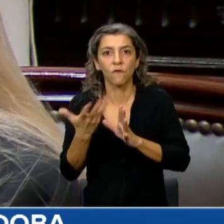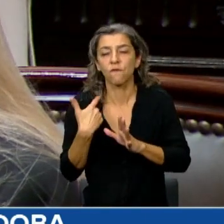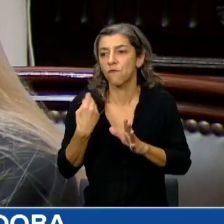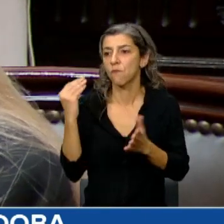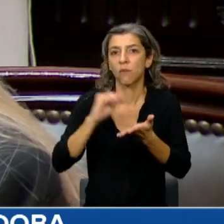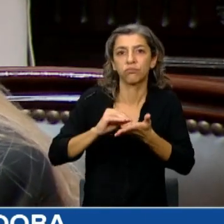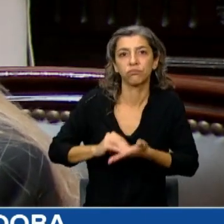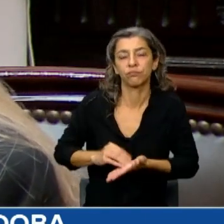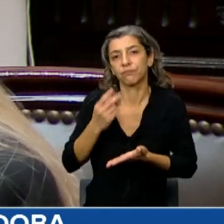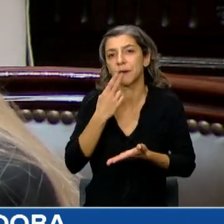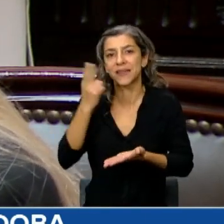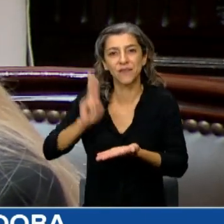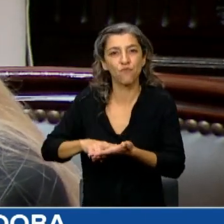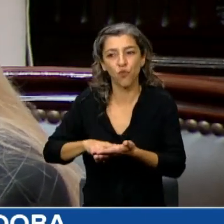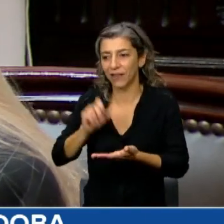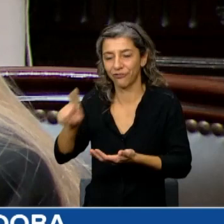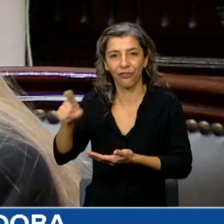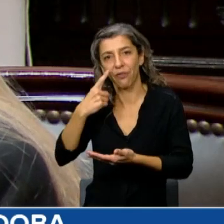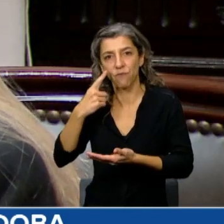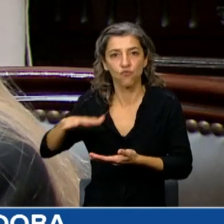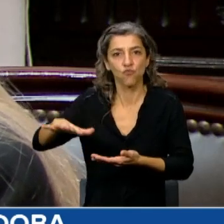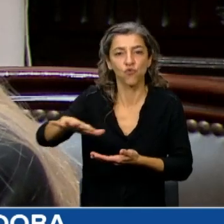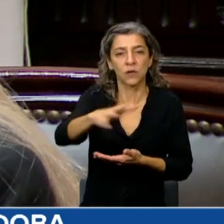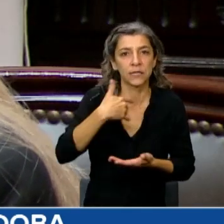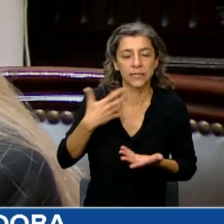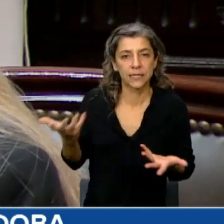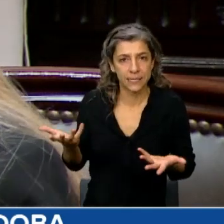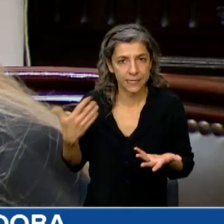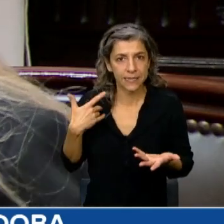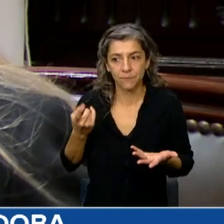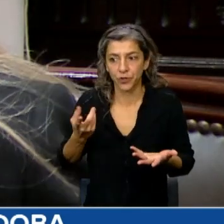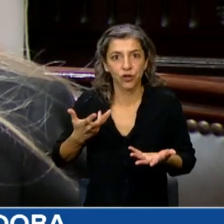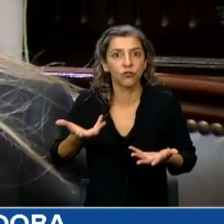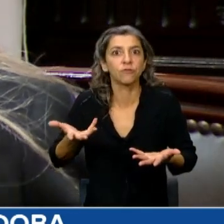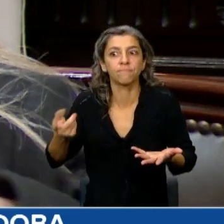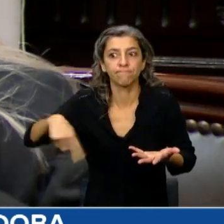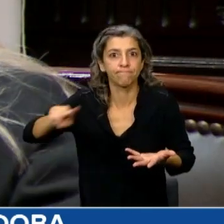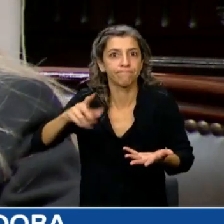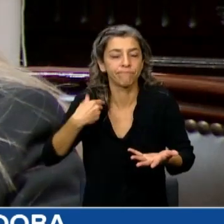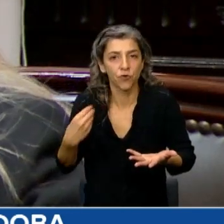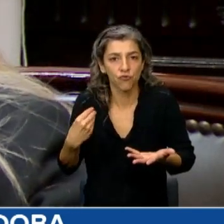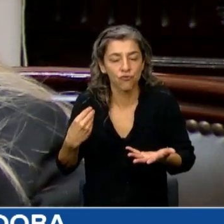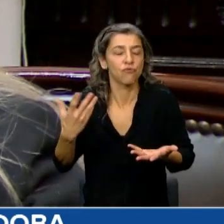los municipios. Según información brindada por el Lenosa, hasta mediados del